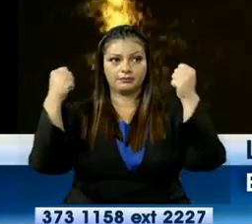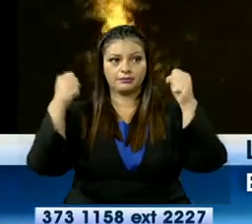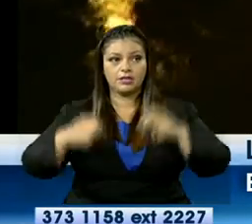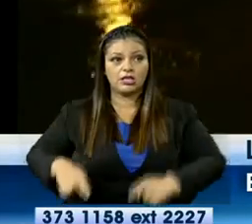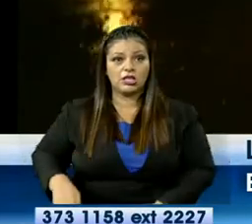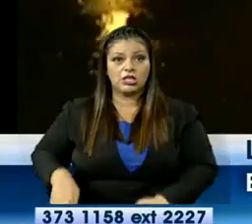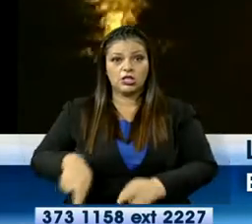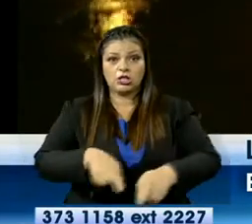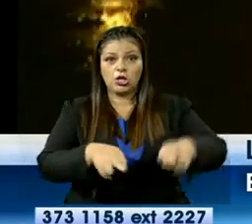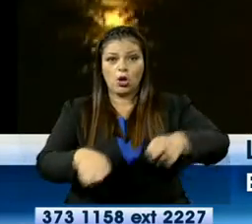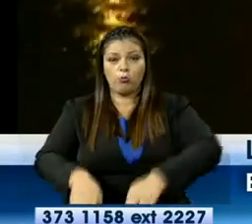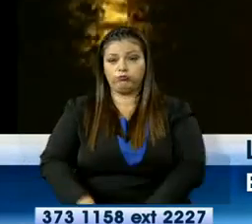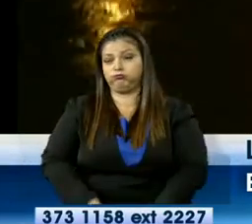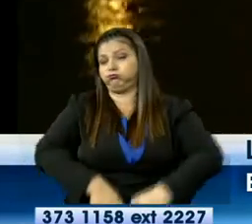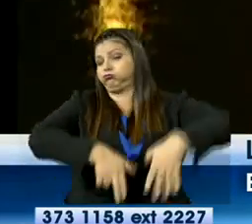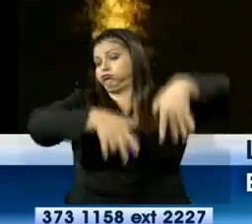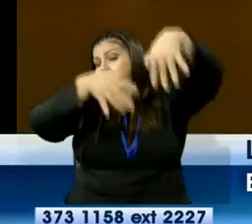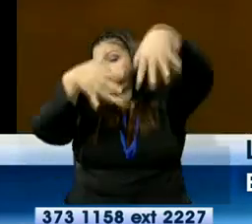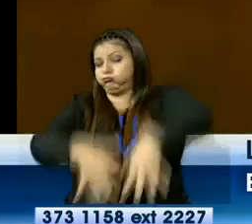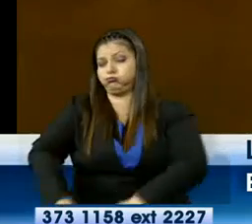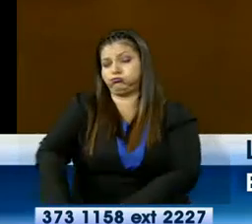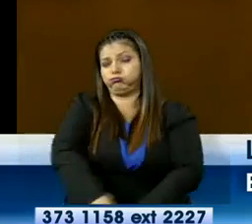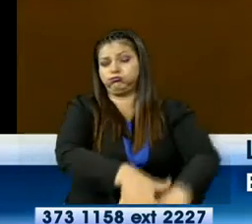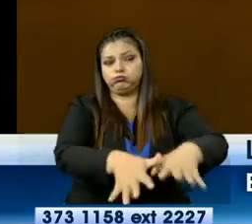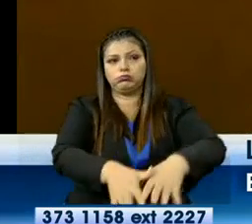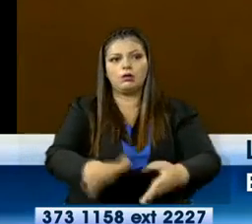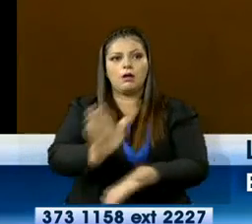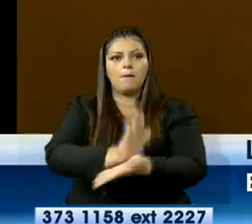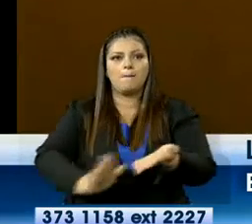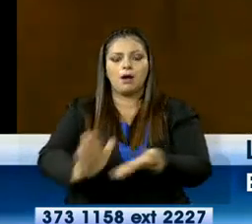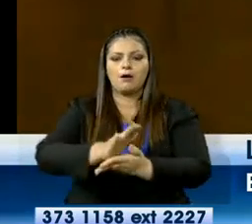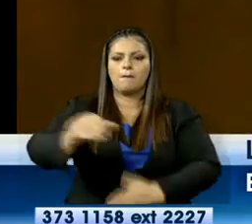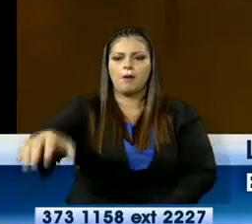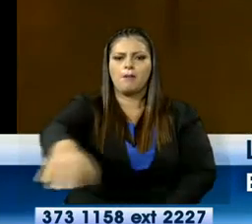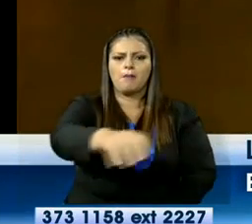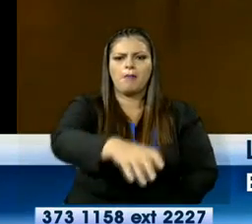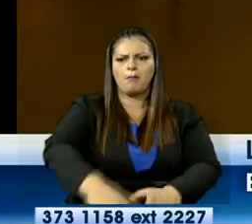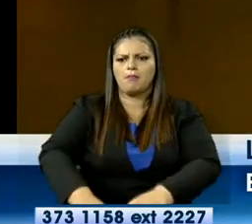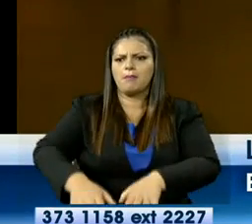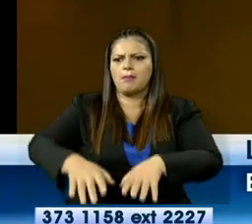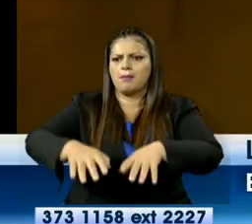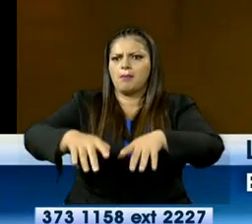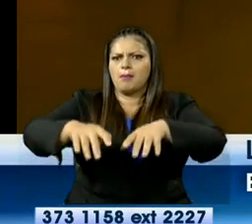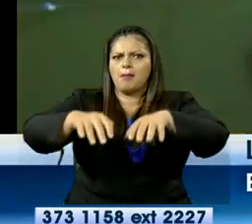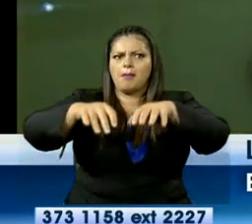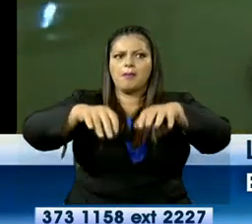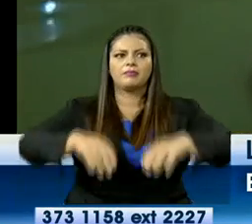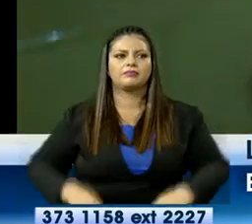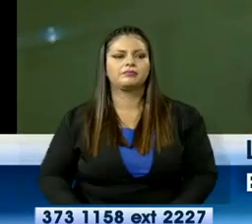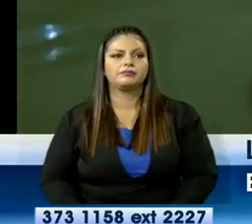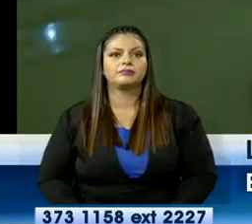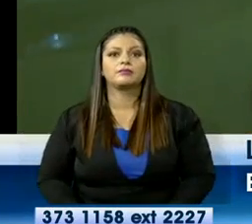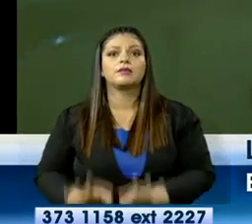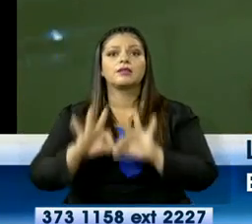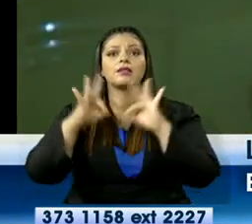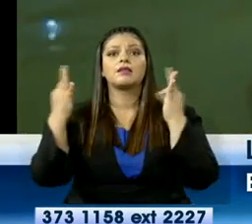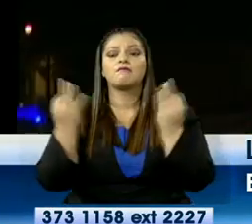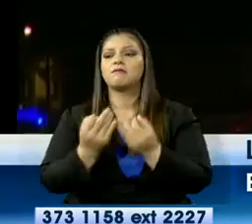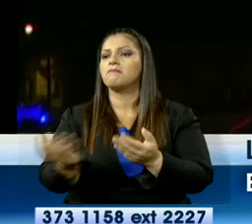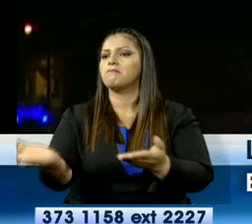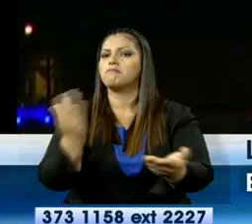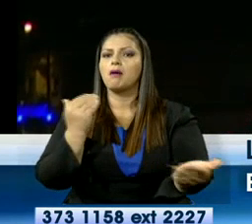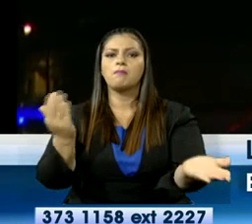Amarga se desbordara e inunde más de 3 barrios asentados en sus riberas, ocasionando que varias familias sean